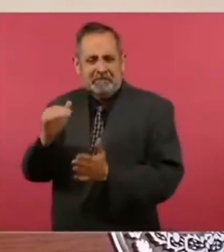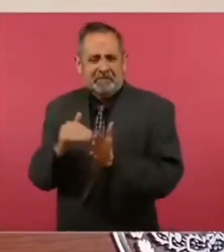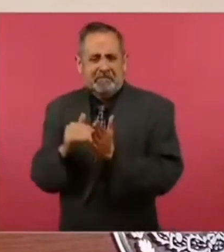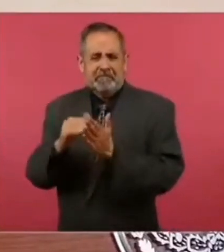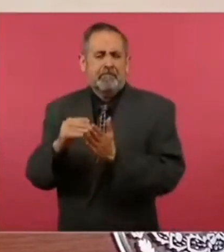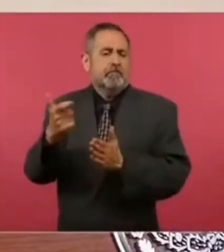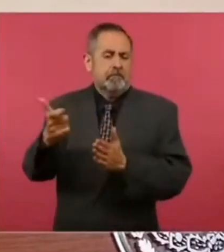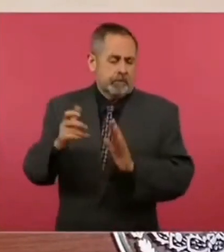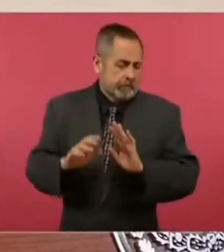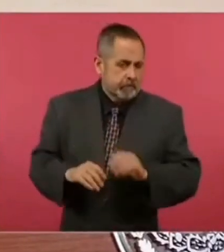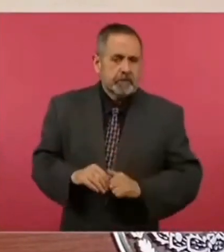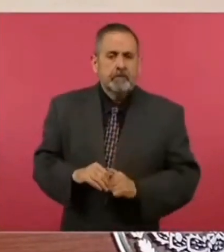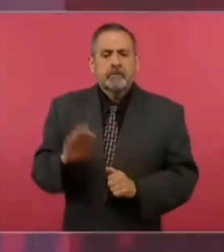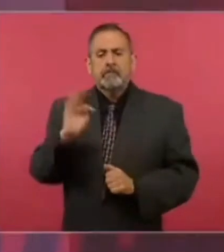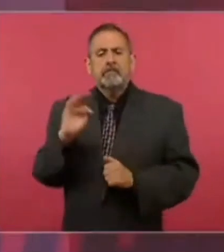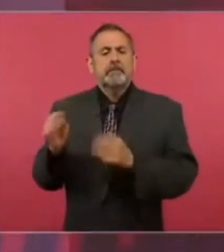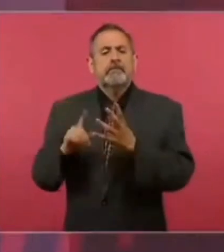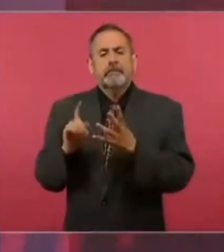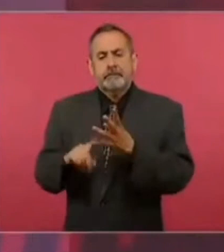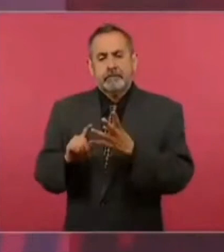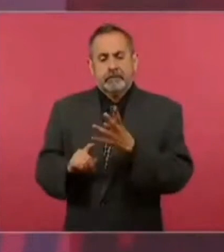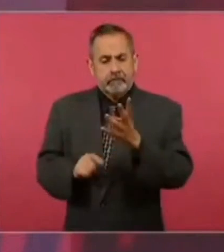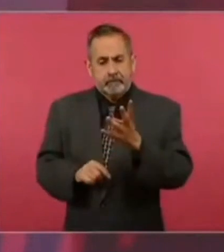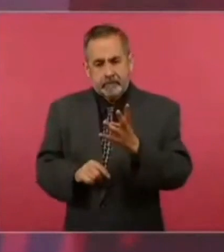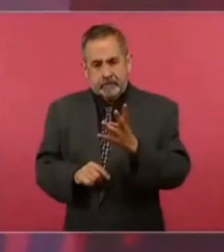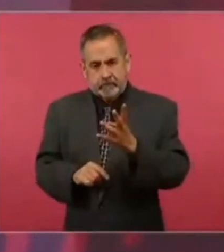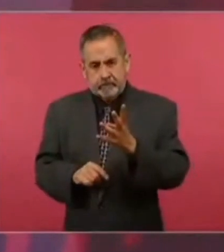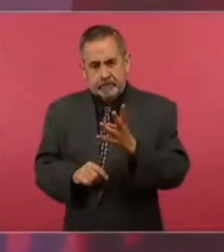Puedo decir también